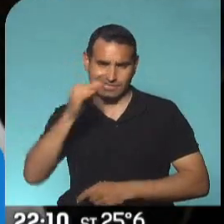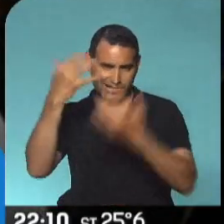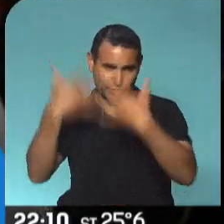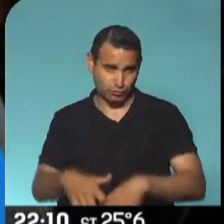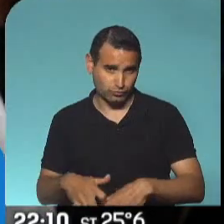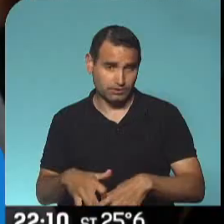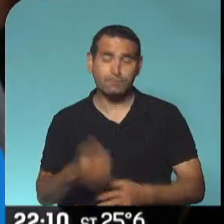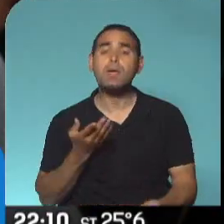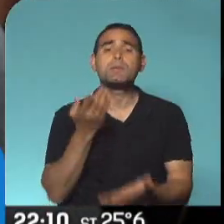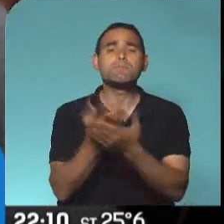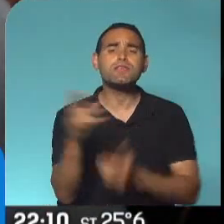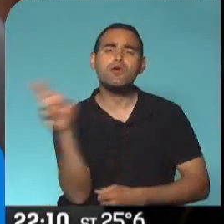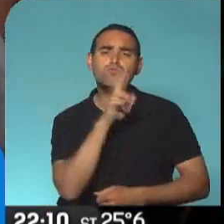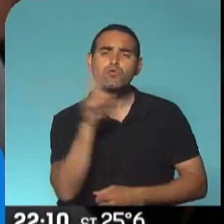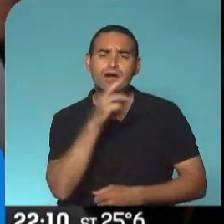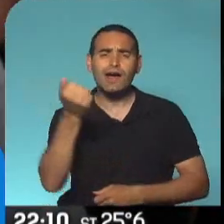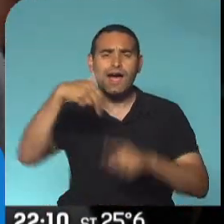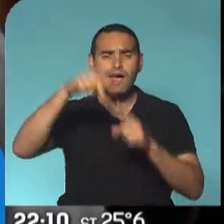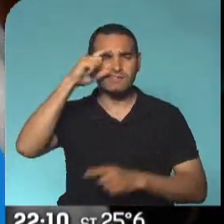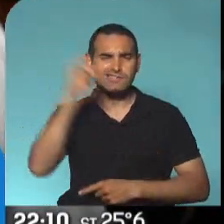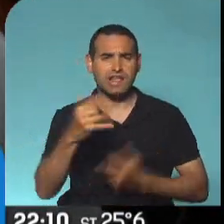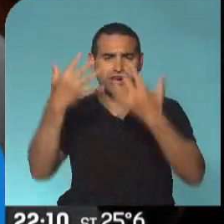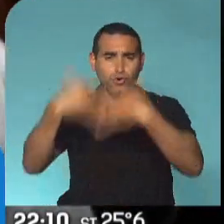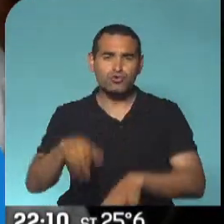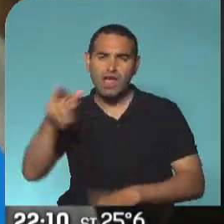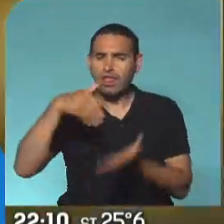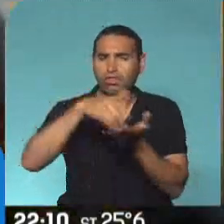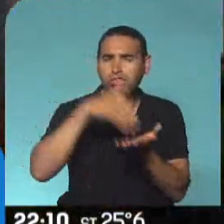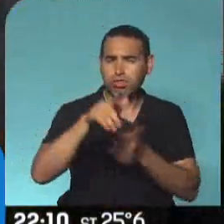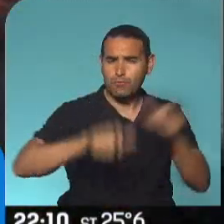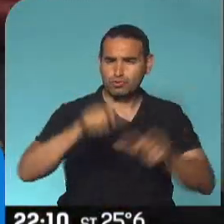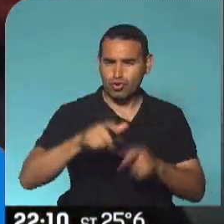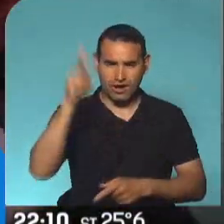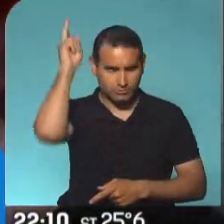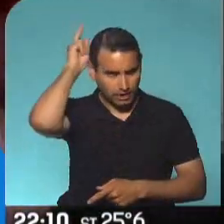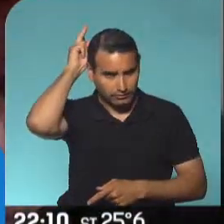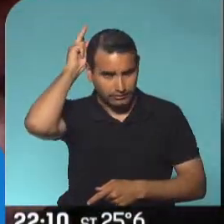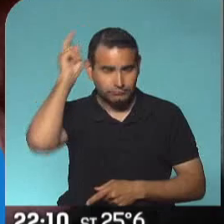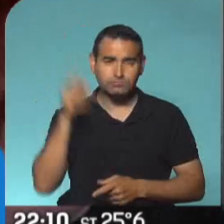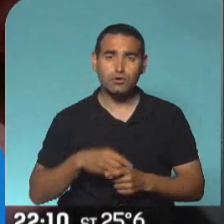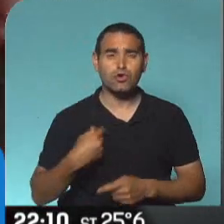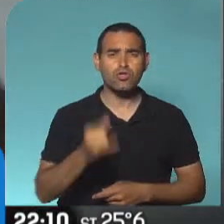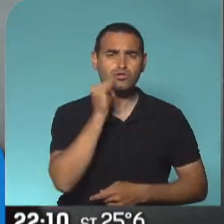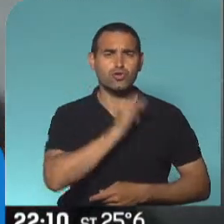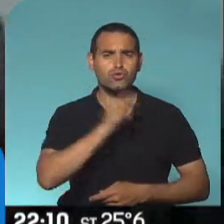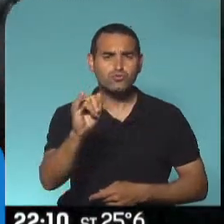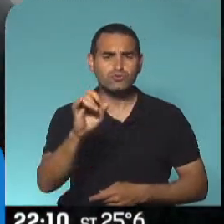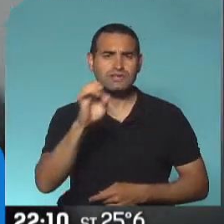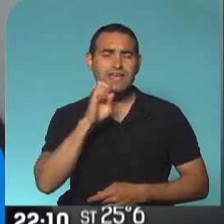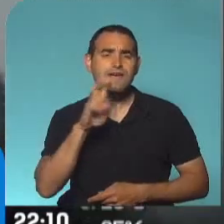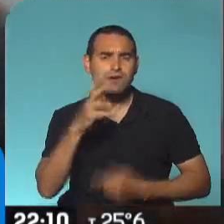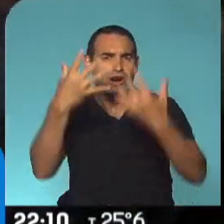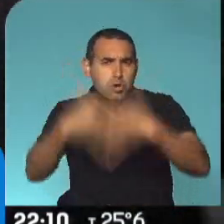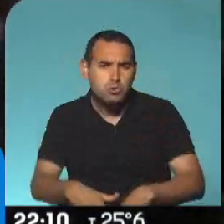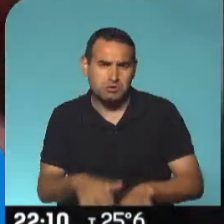senadora Áñez porque ha discriminado al pueblo indígena. Lo han hecho denunciar al presidente Evo, le han